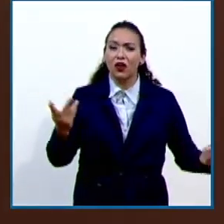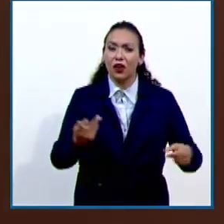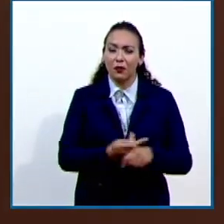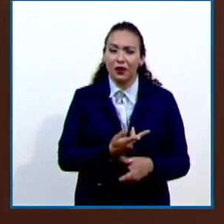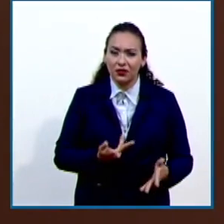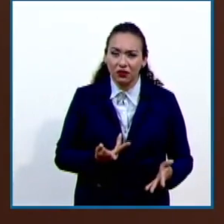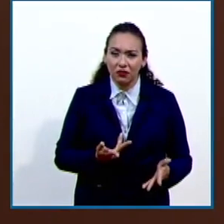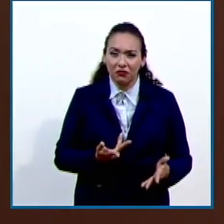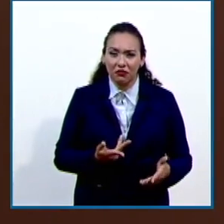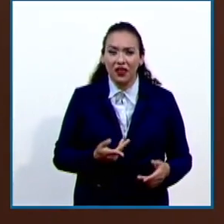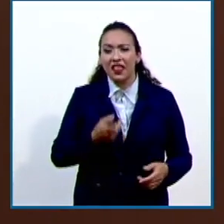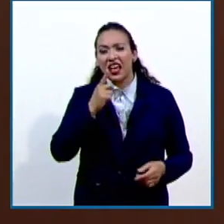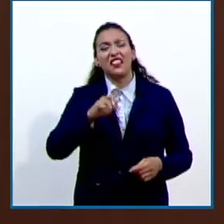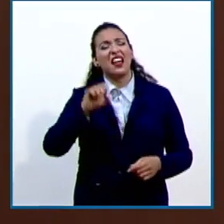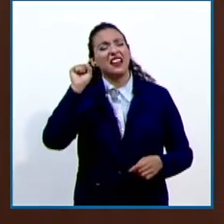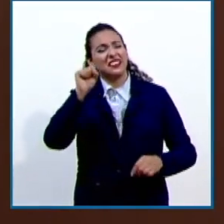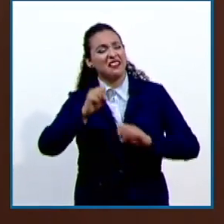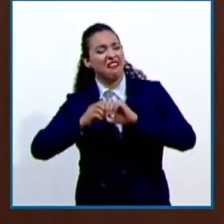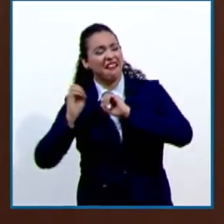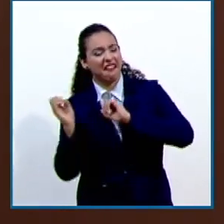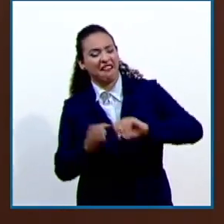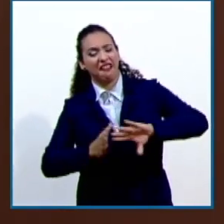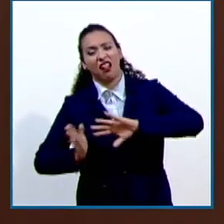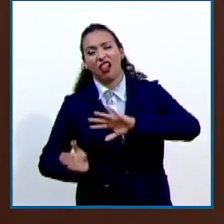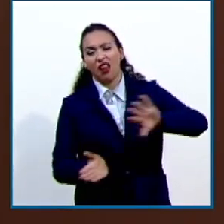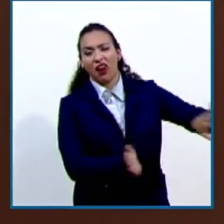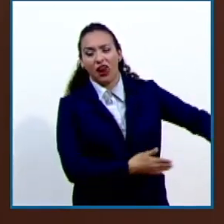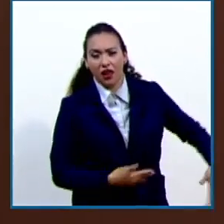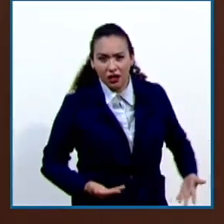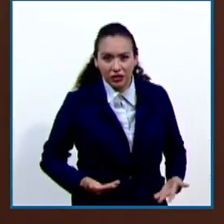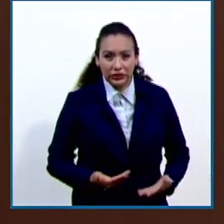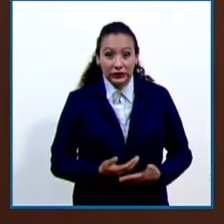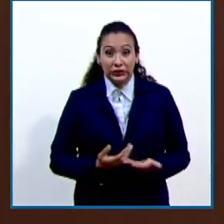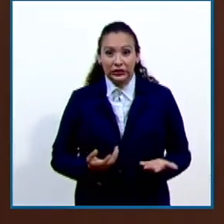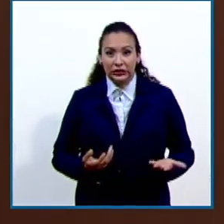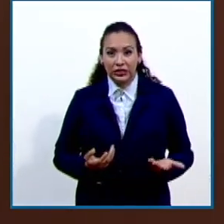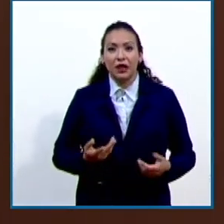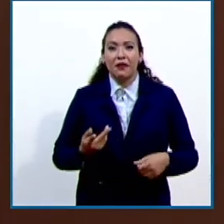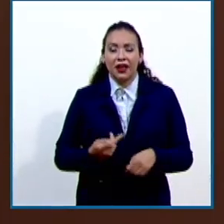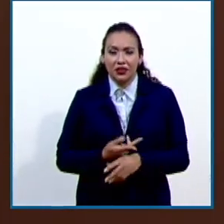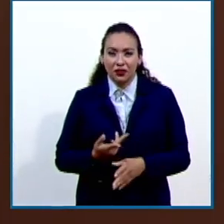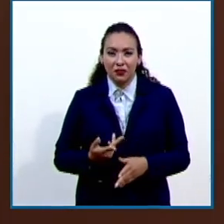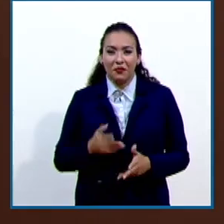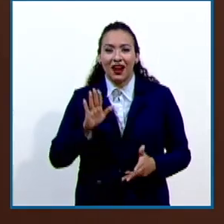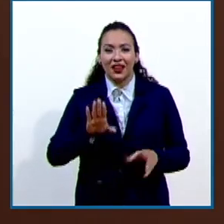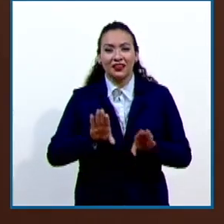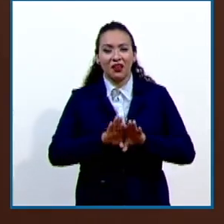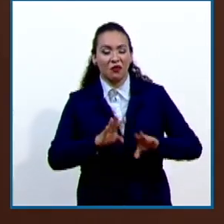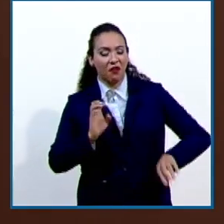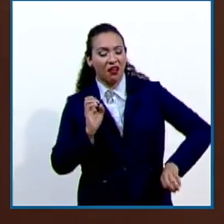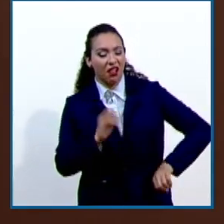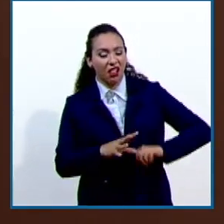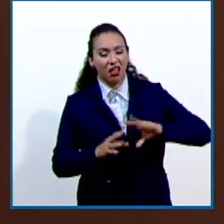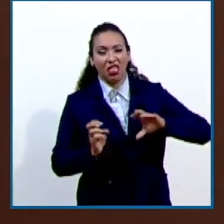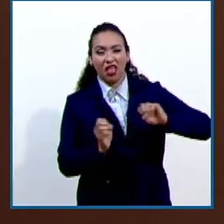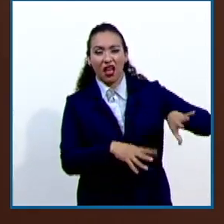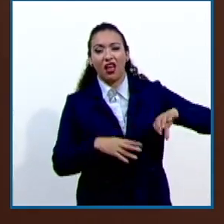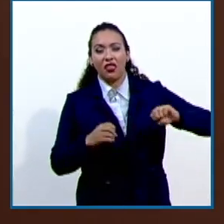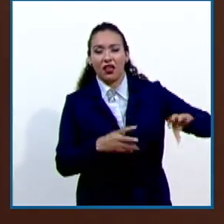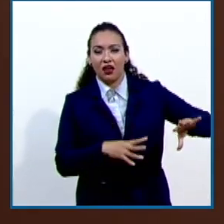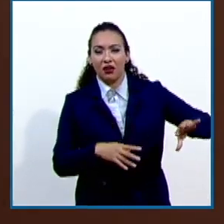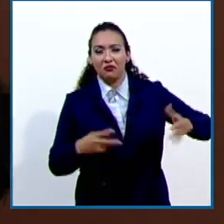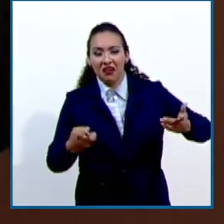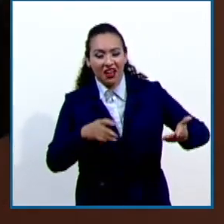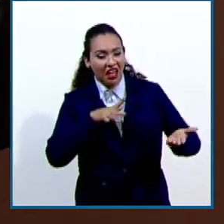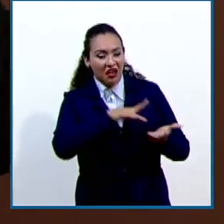lo dejaron a un lado. Por eso lo llenaron de huevos. Por eso no lo